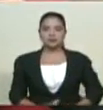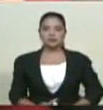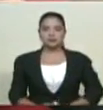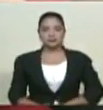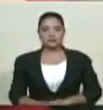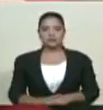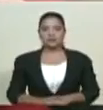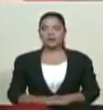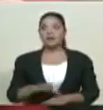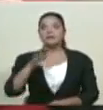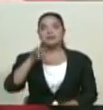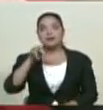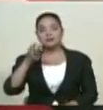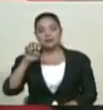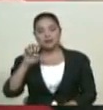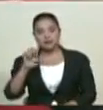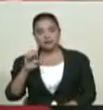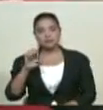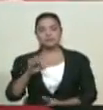por el CNE